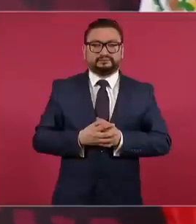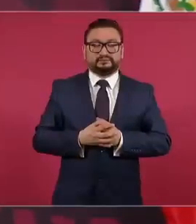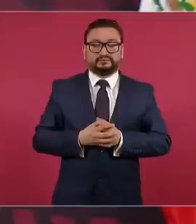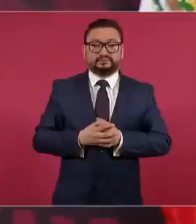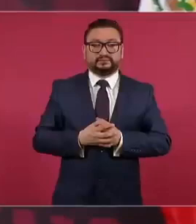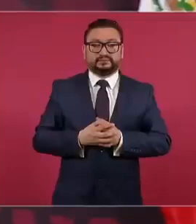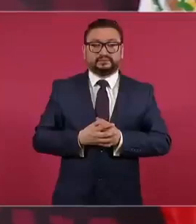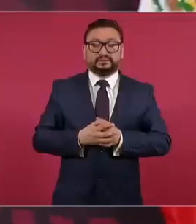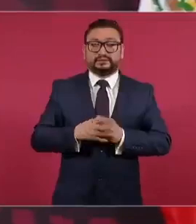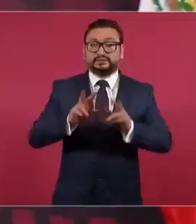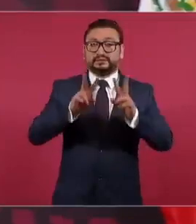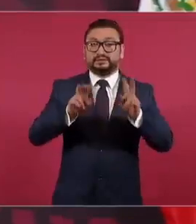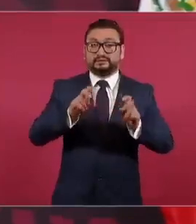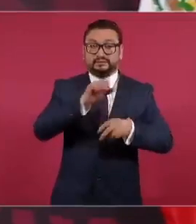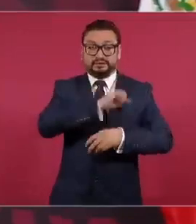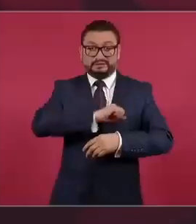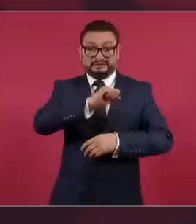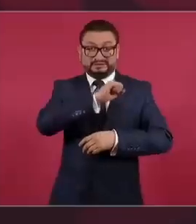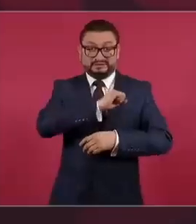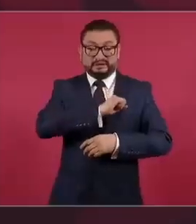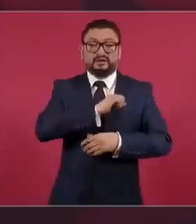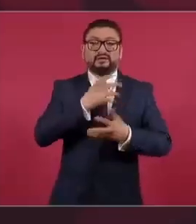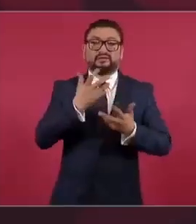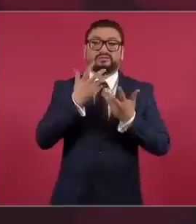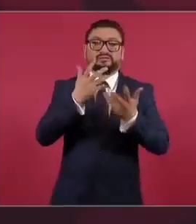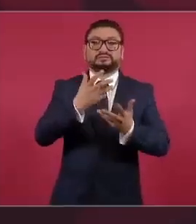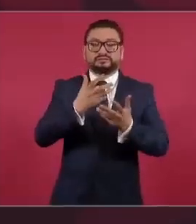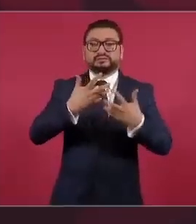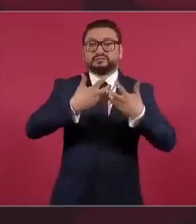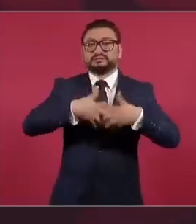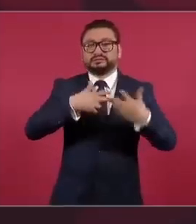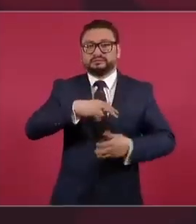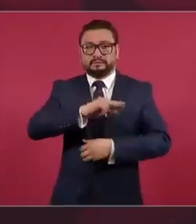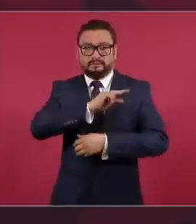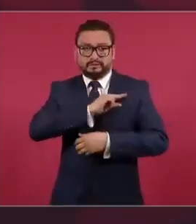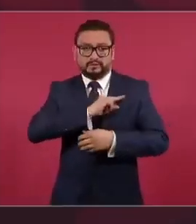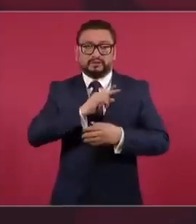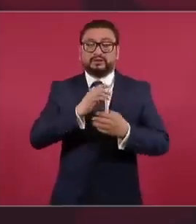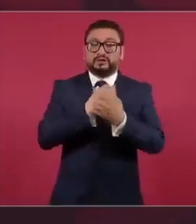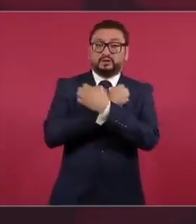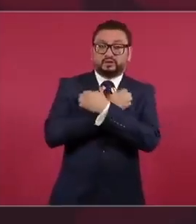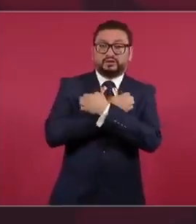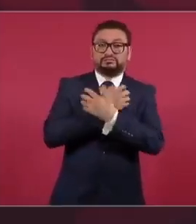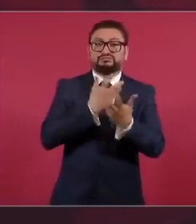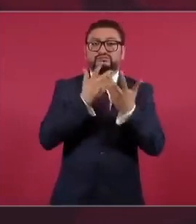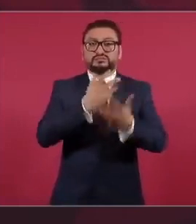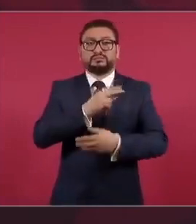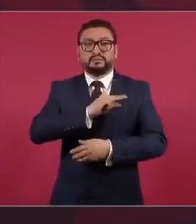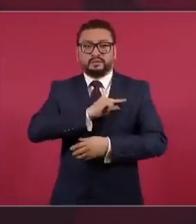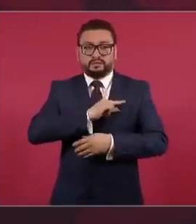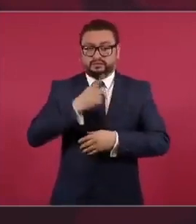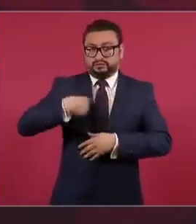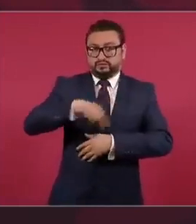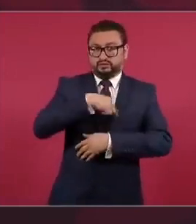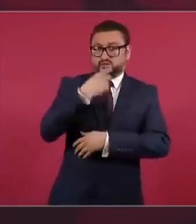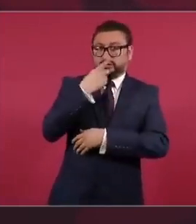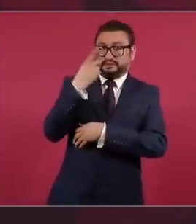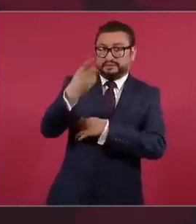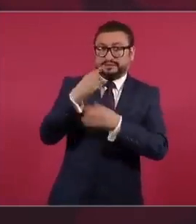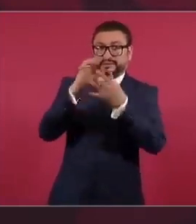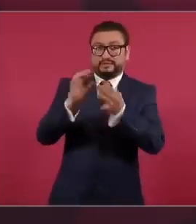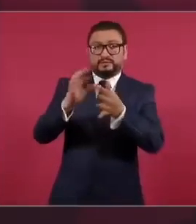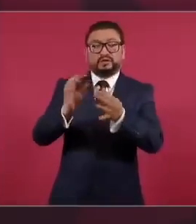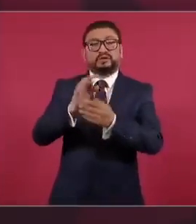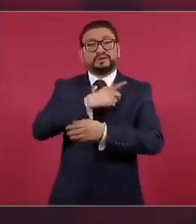Privatización de la salud, privatización de la educación. Y cuando hablábamos que habíamos que